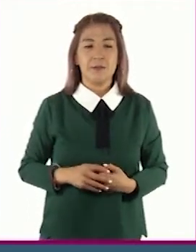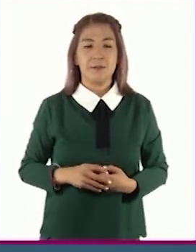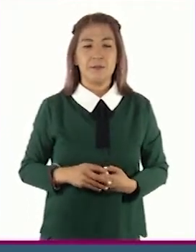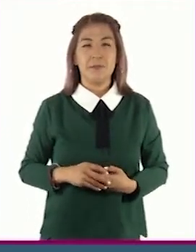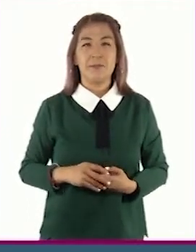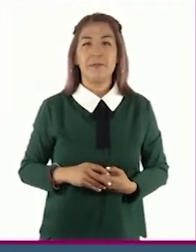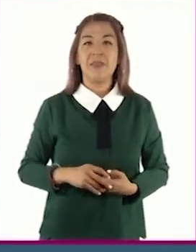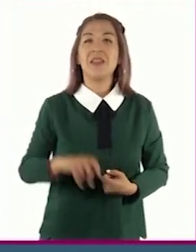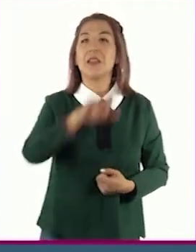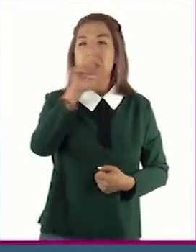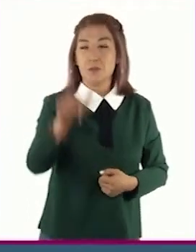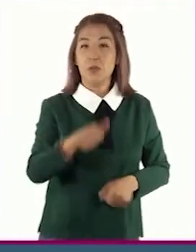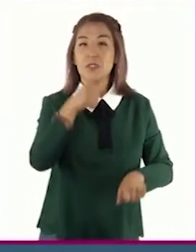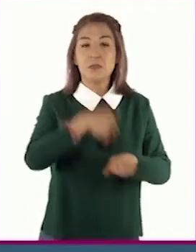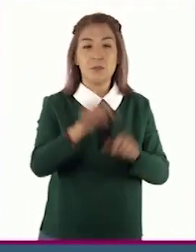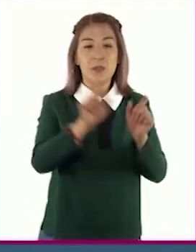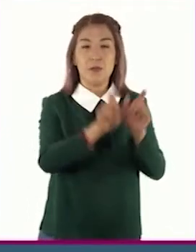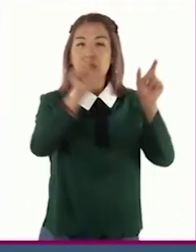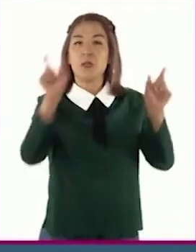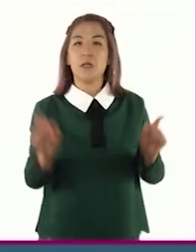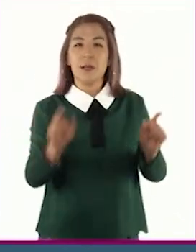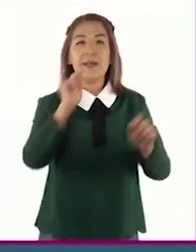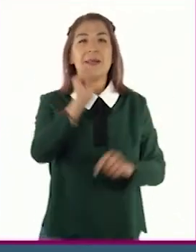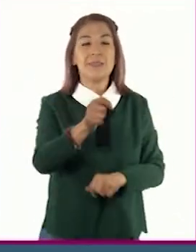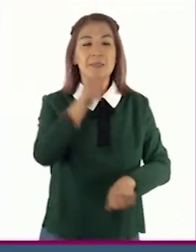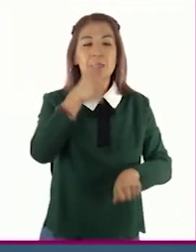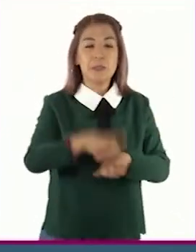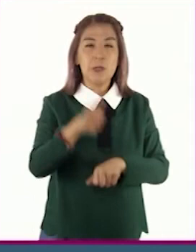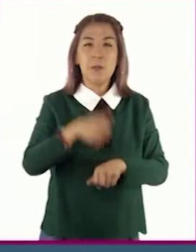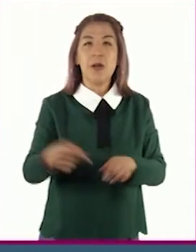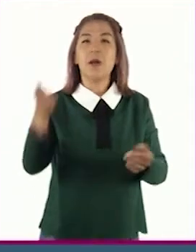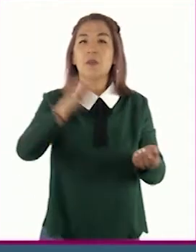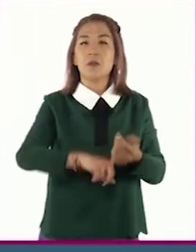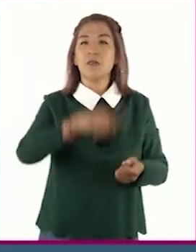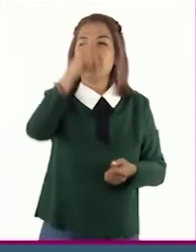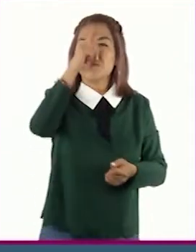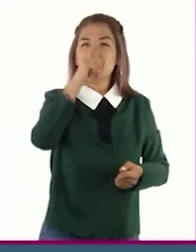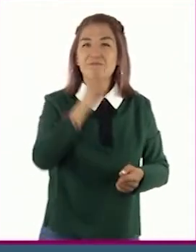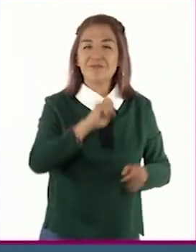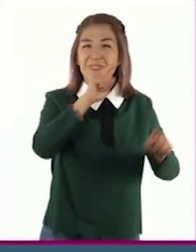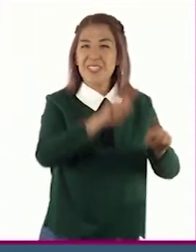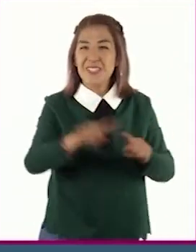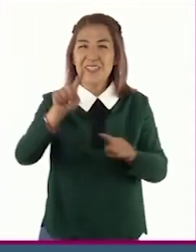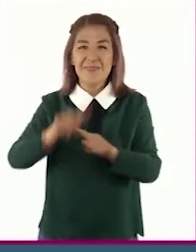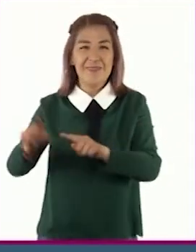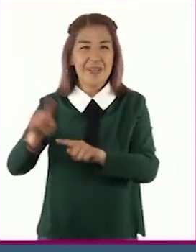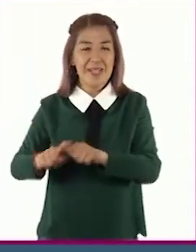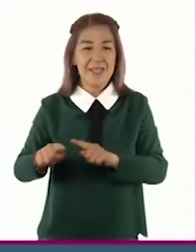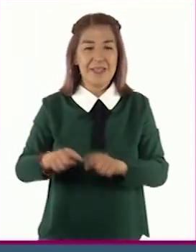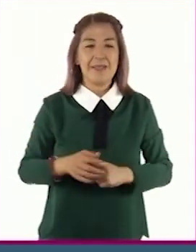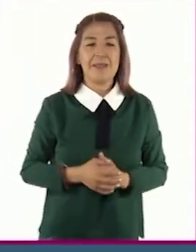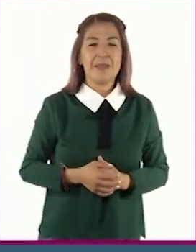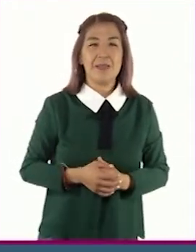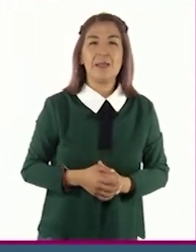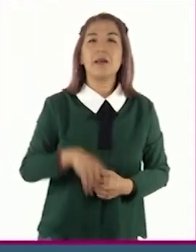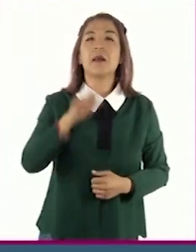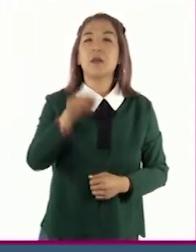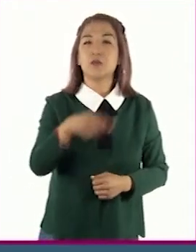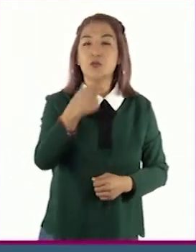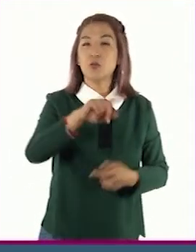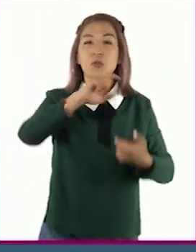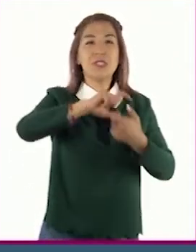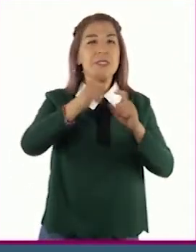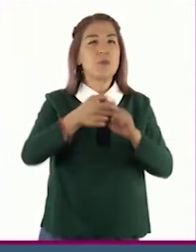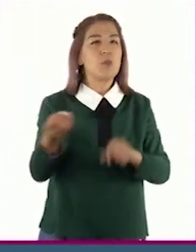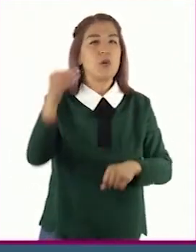Para obtener la fórmula, colocamos el número de oxidación de cada elemento y solo su símbolo.